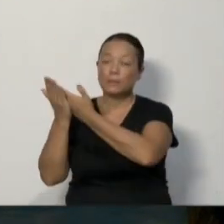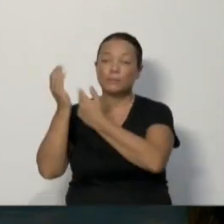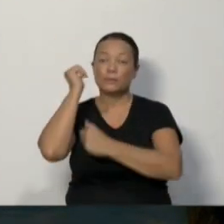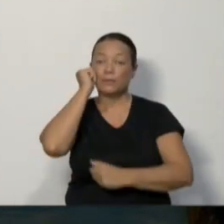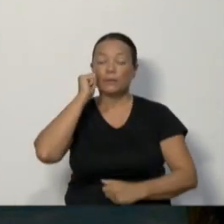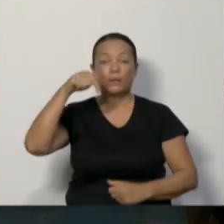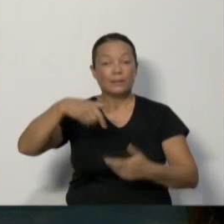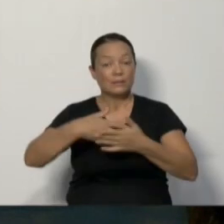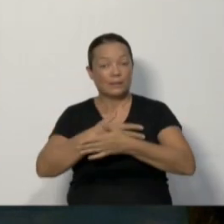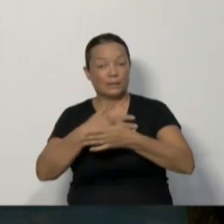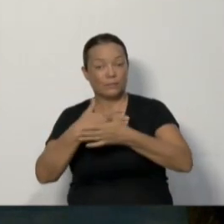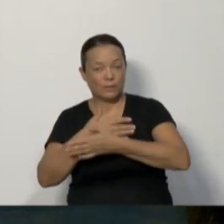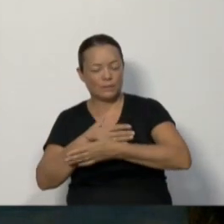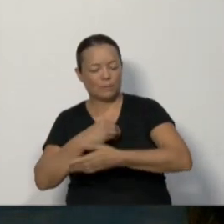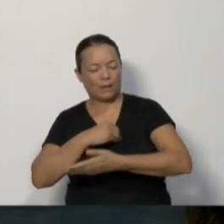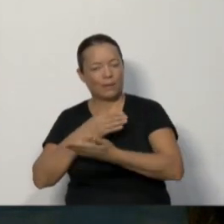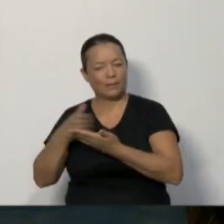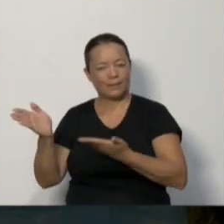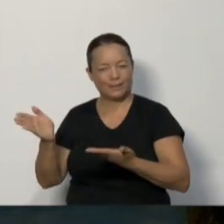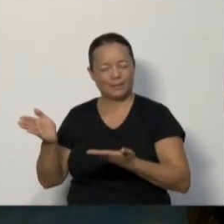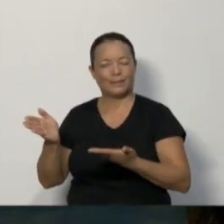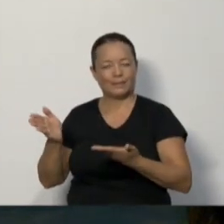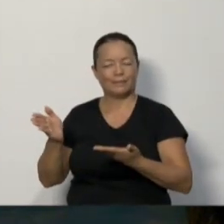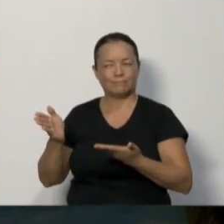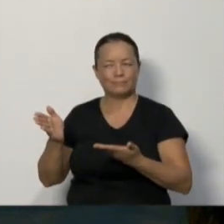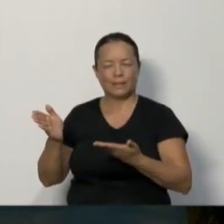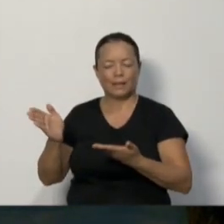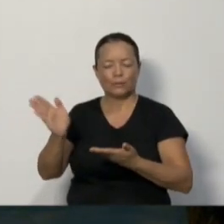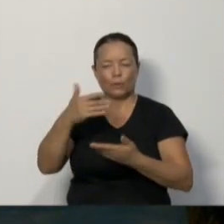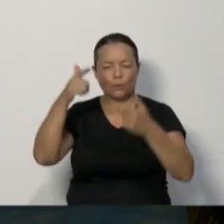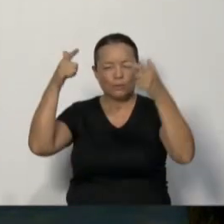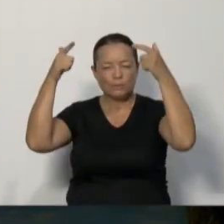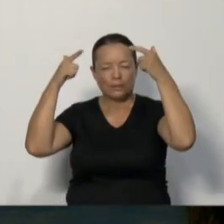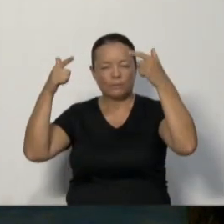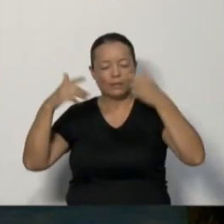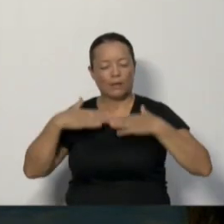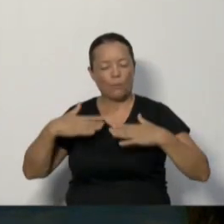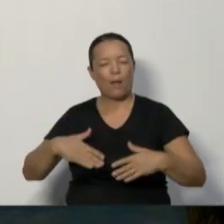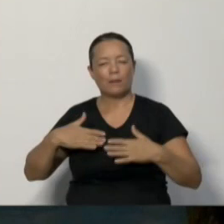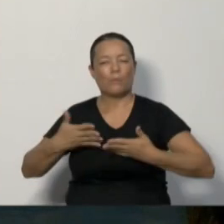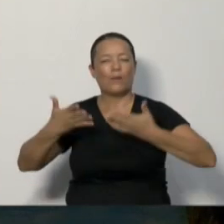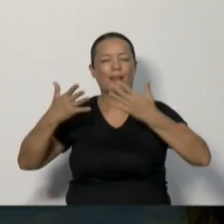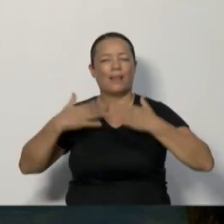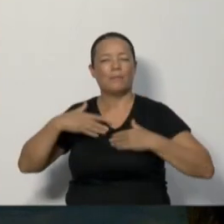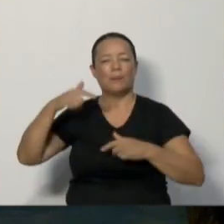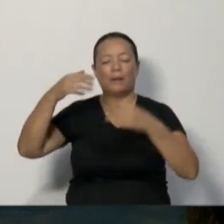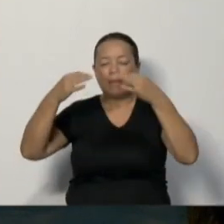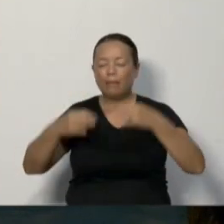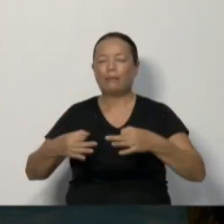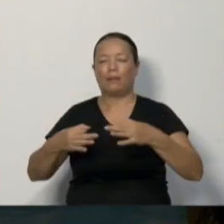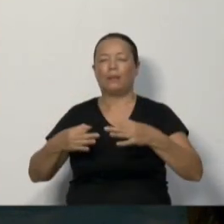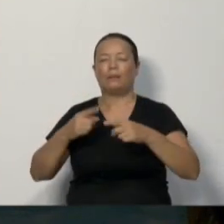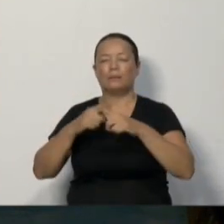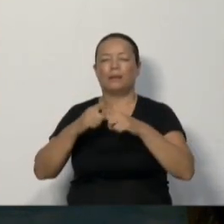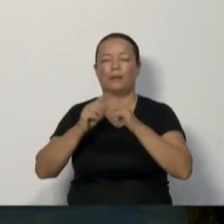pedimos, Señor, que este sacrificio borre nuestros pecados y santifique el cuerpo y el alma de tus fieles para que podamos celebrar dignamente